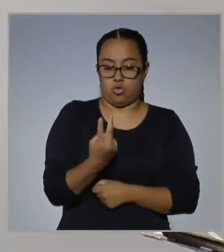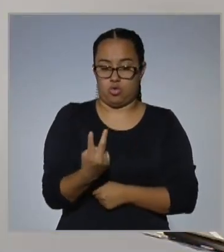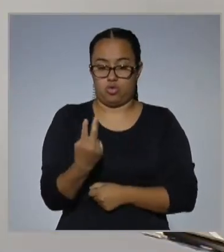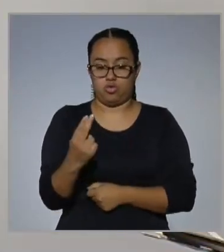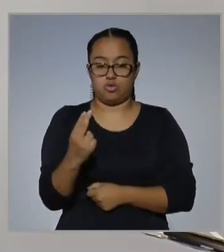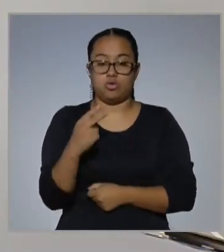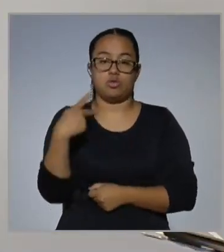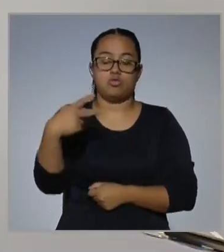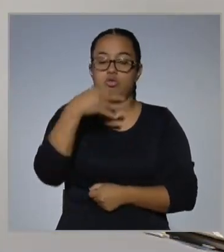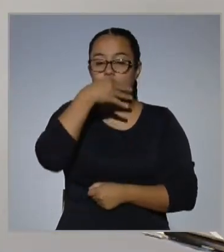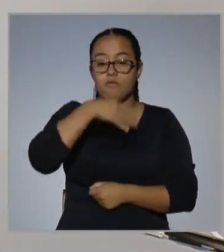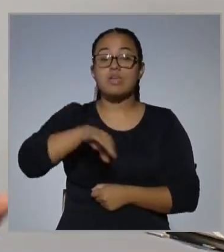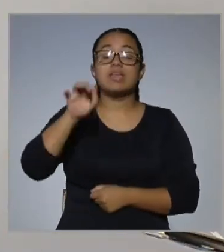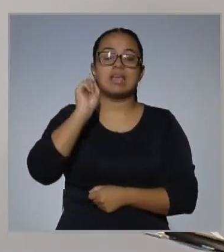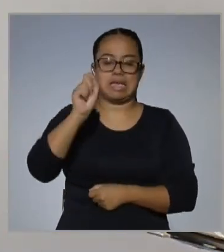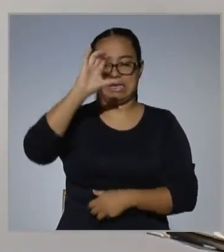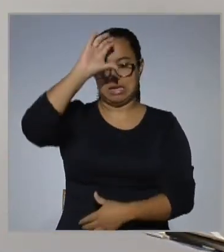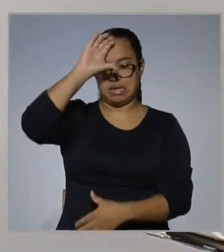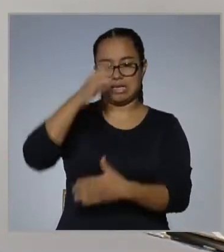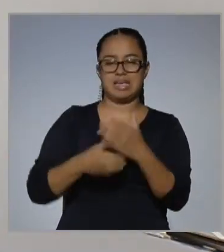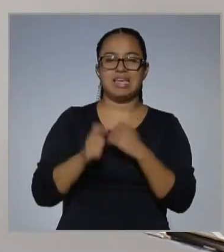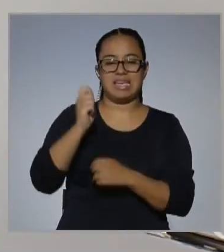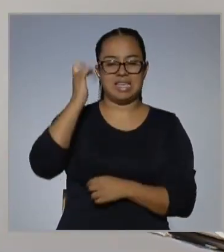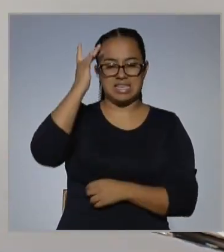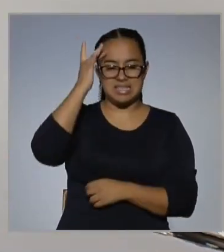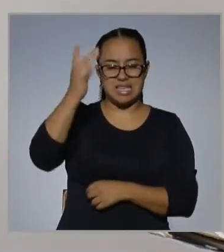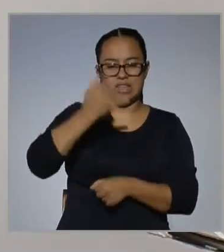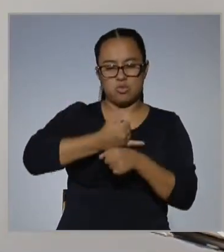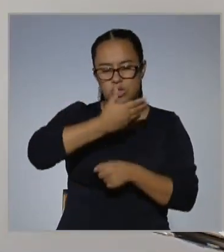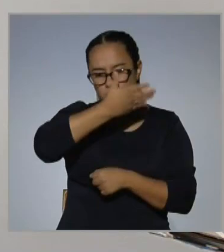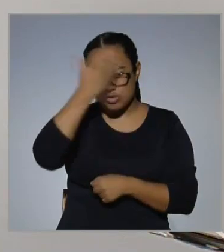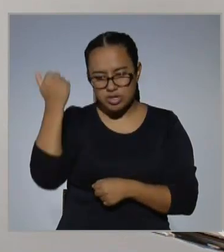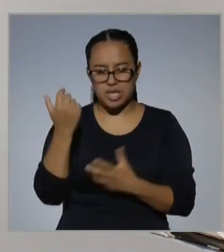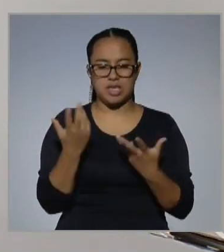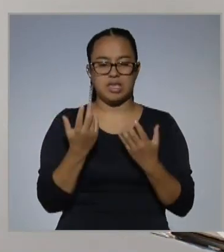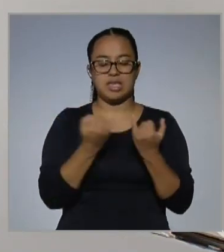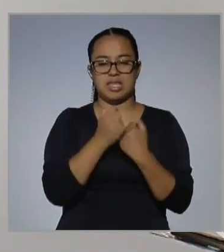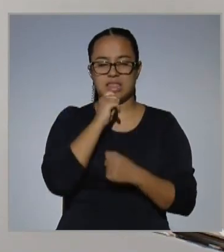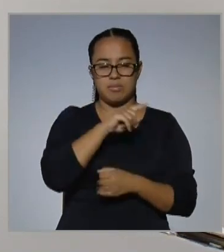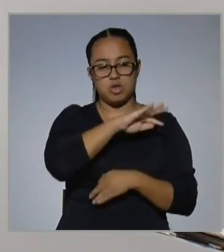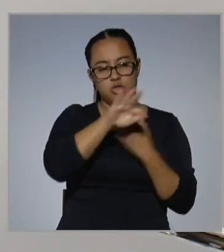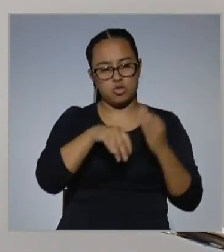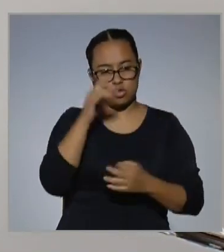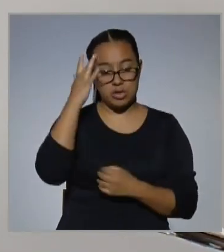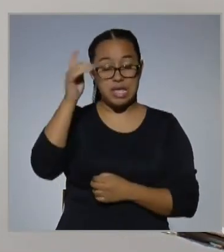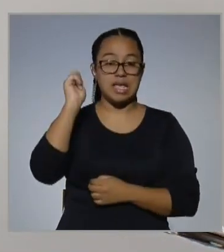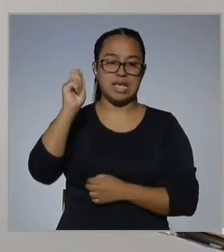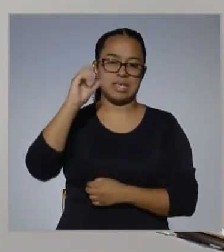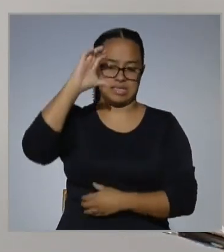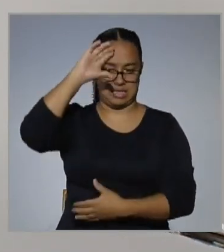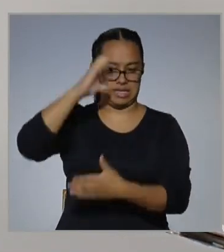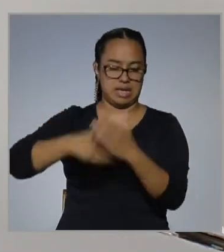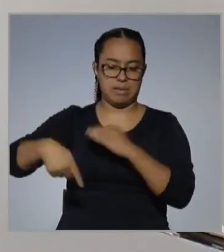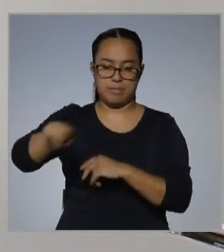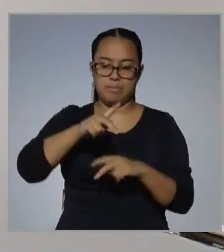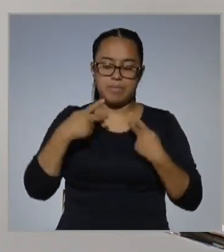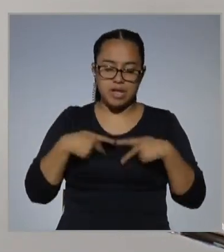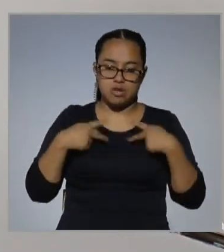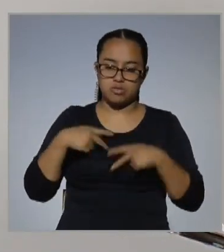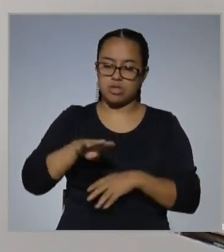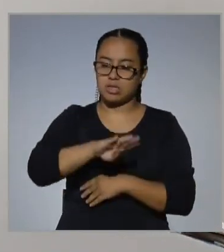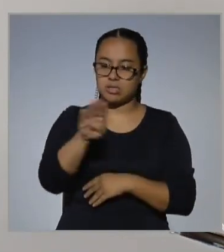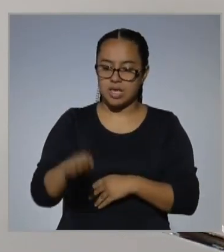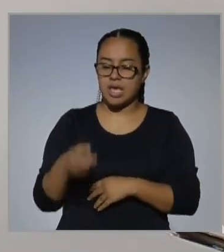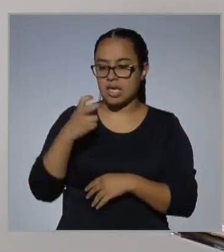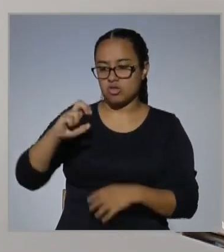fiestas católicas, es los santos inocentes y todos santos, que tiene que ver con estos católicos fallecidos a los cuales se